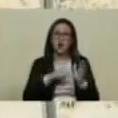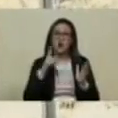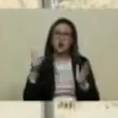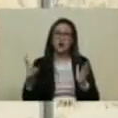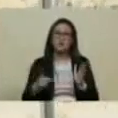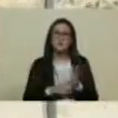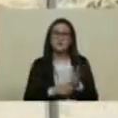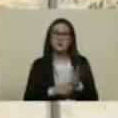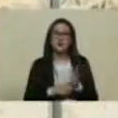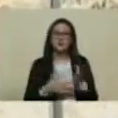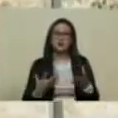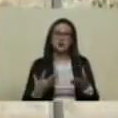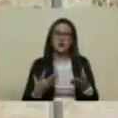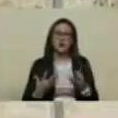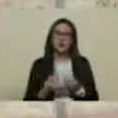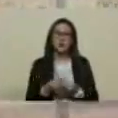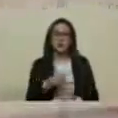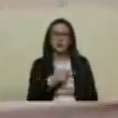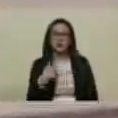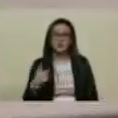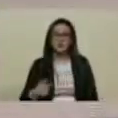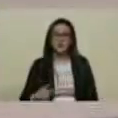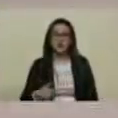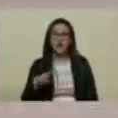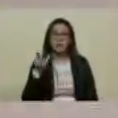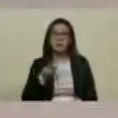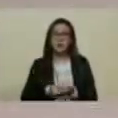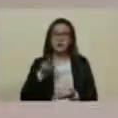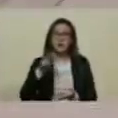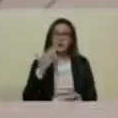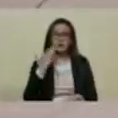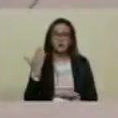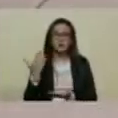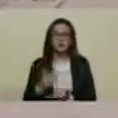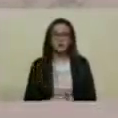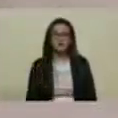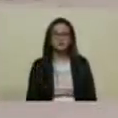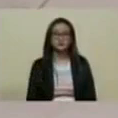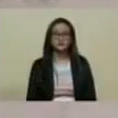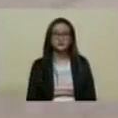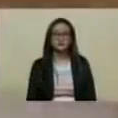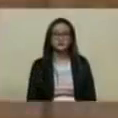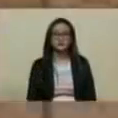integrales con la República Popular China. Aprobado.